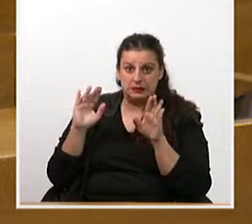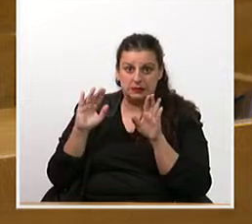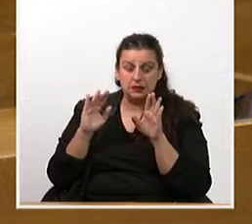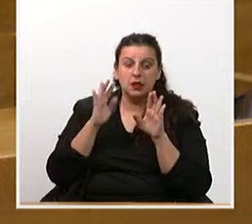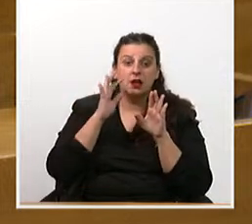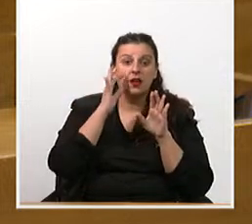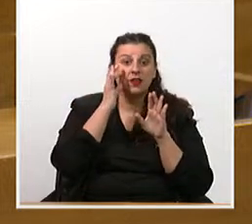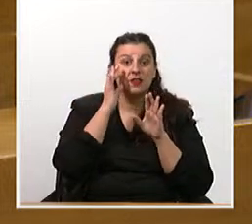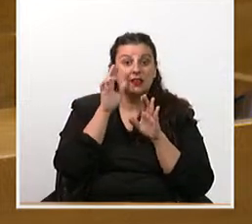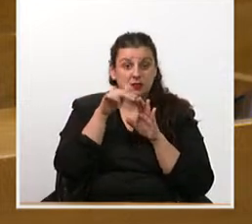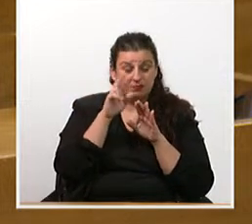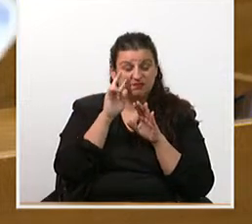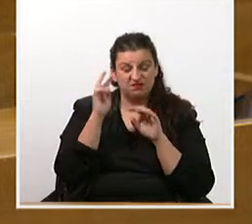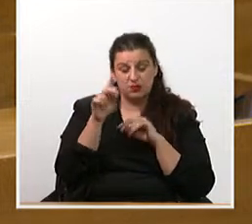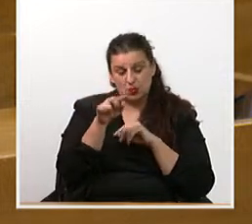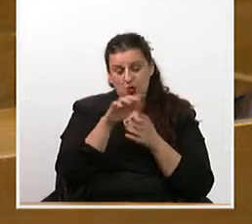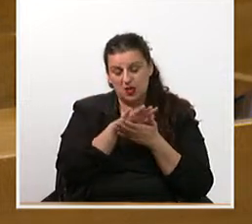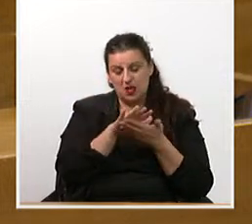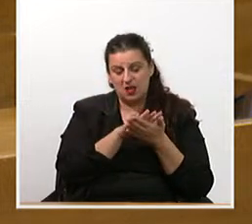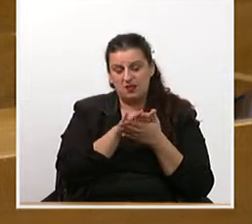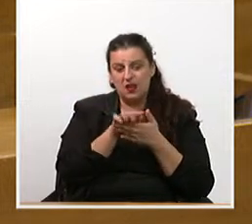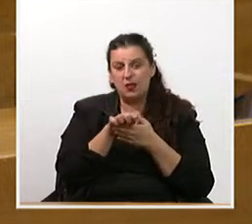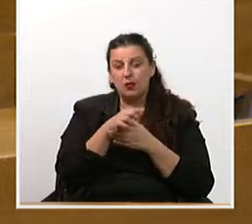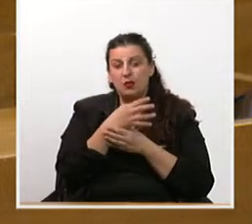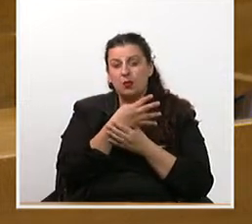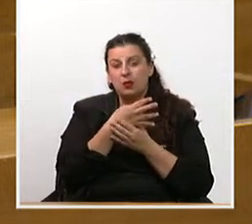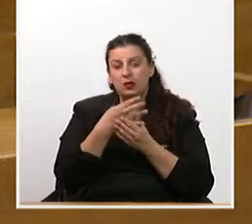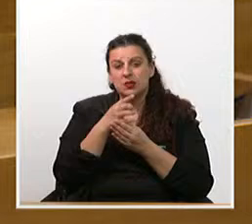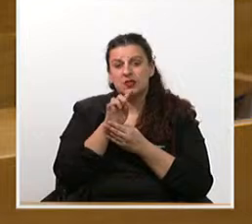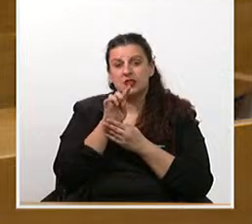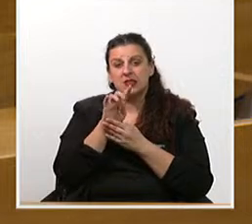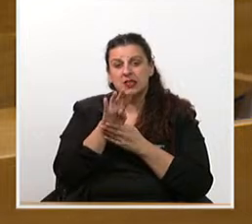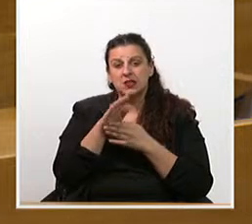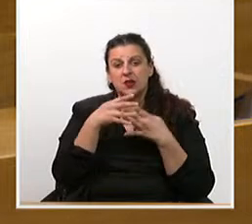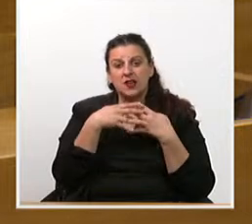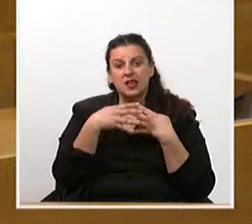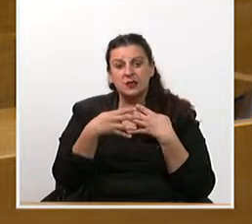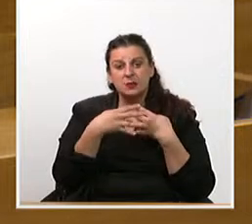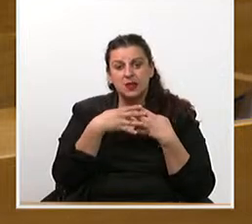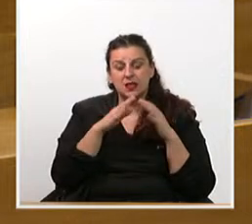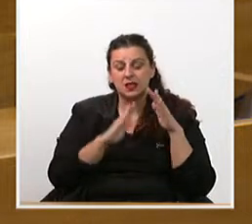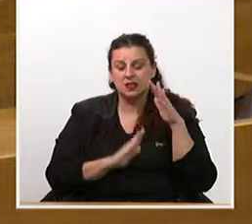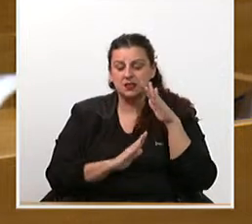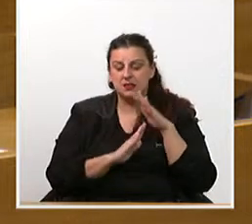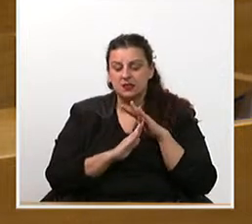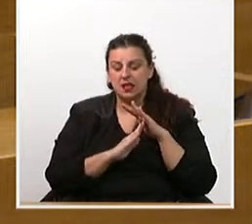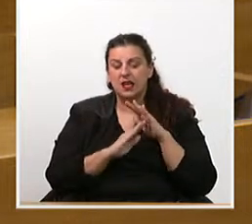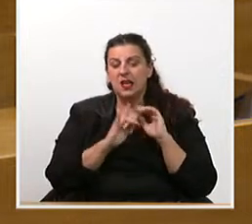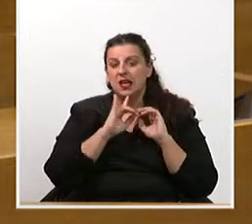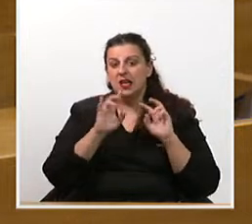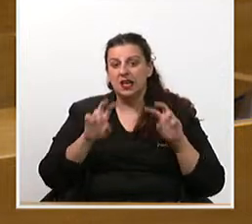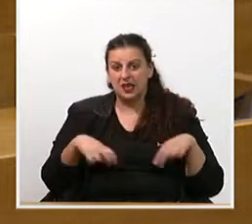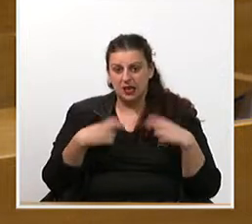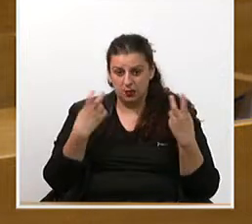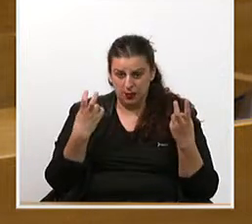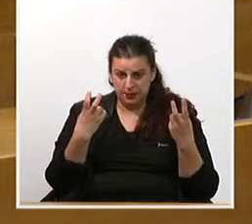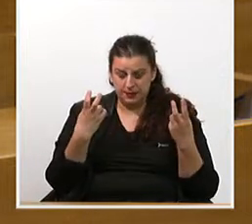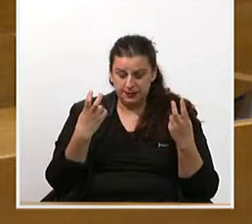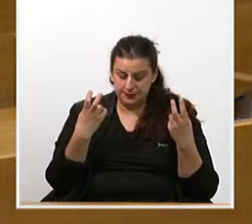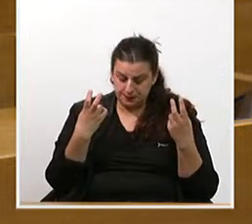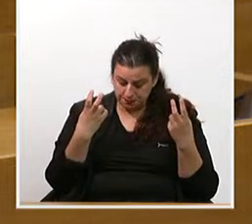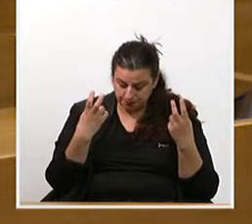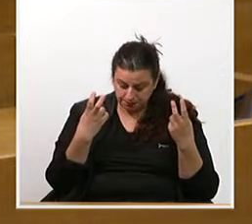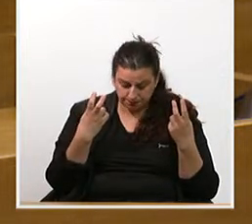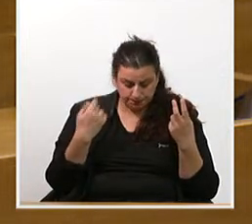aquí los tenemos y usted los ha mencionado de los 414 expedientes paralizados de energías renovables que